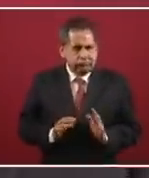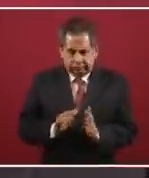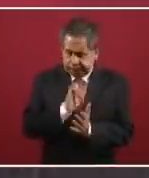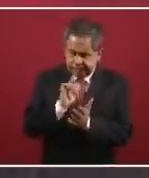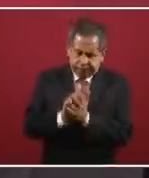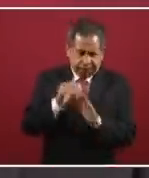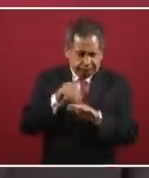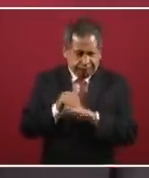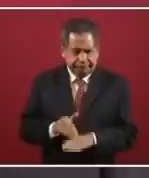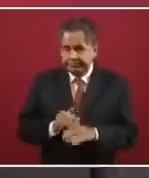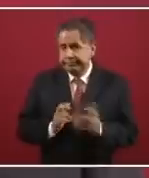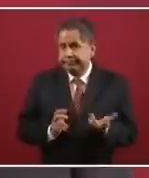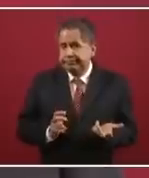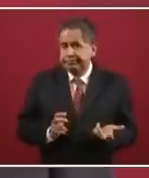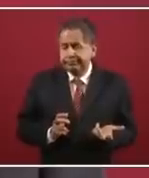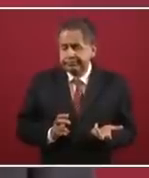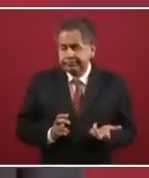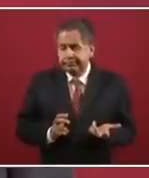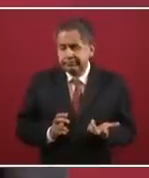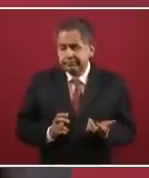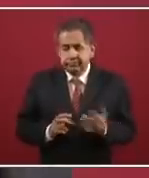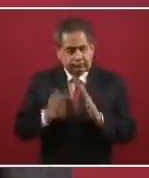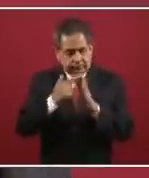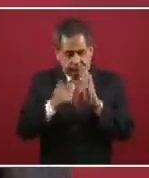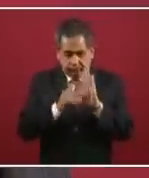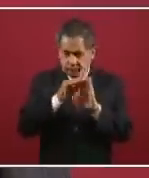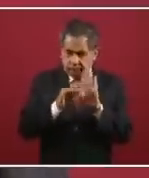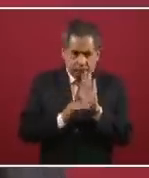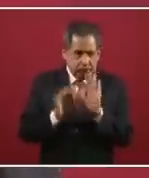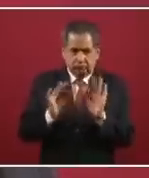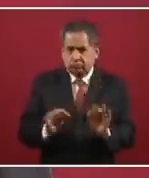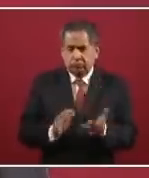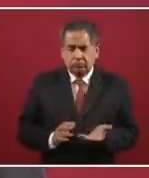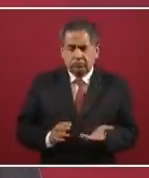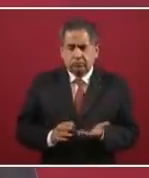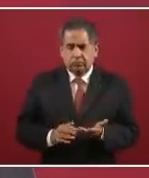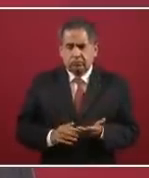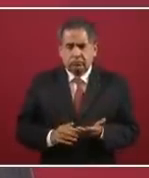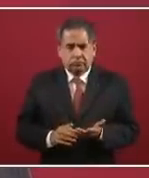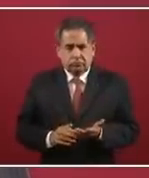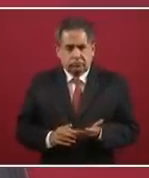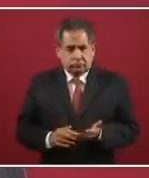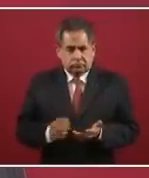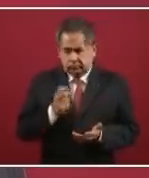ley, a los protocolos, más